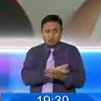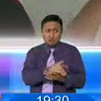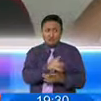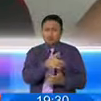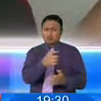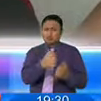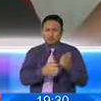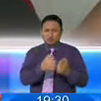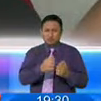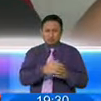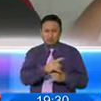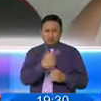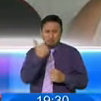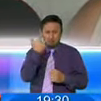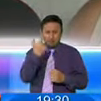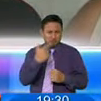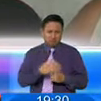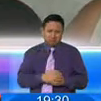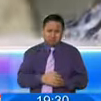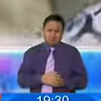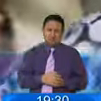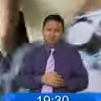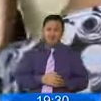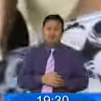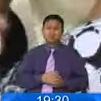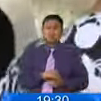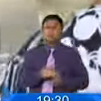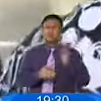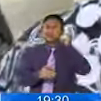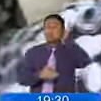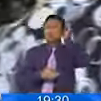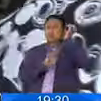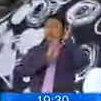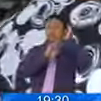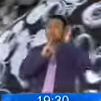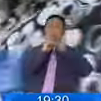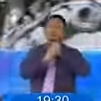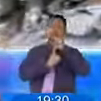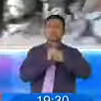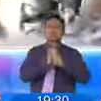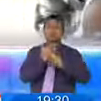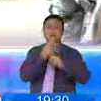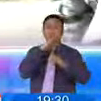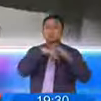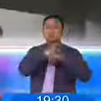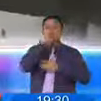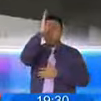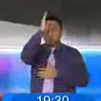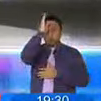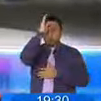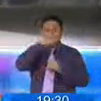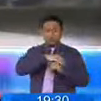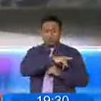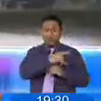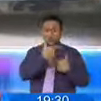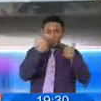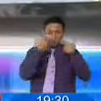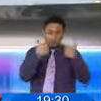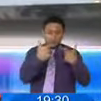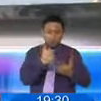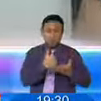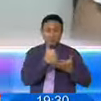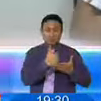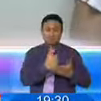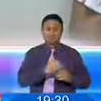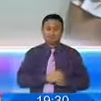que se vaya a matar nada. La mujer de 42 años recibe atención en el Hospital Nicolás Coto Infante de